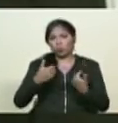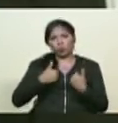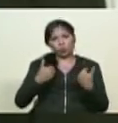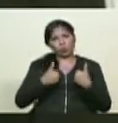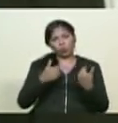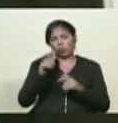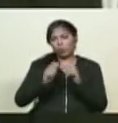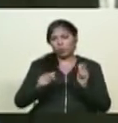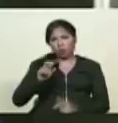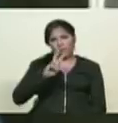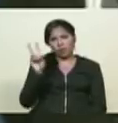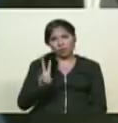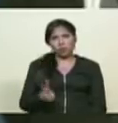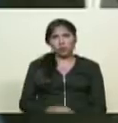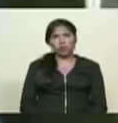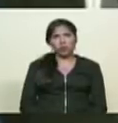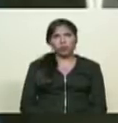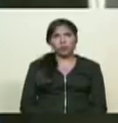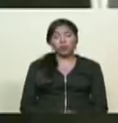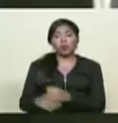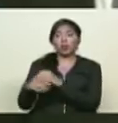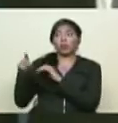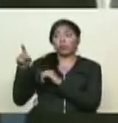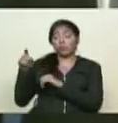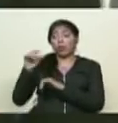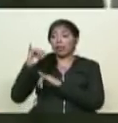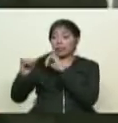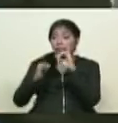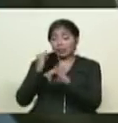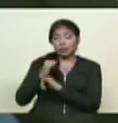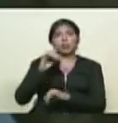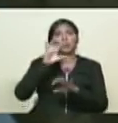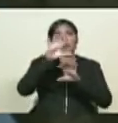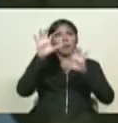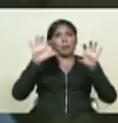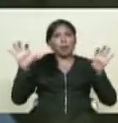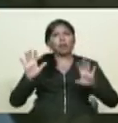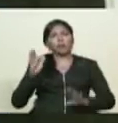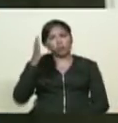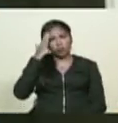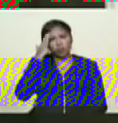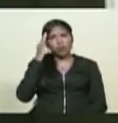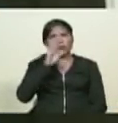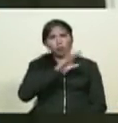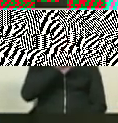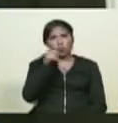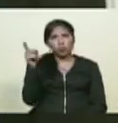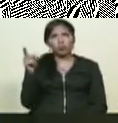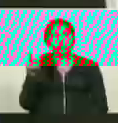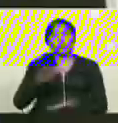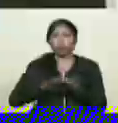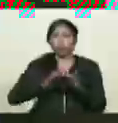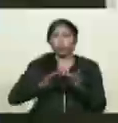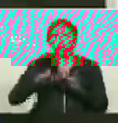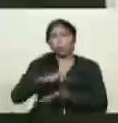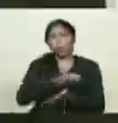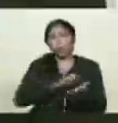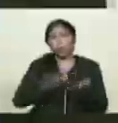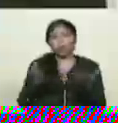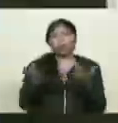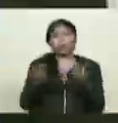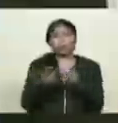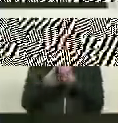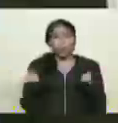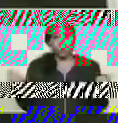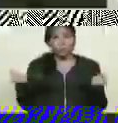comunidad internacional debe saber que venezuela son resolverá sus problemas y ternarios gubernamentales y